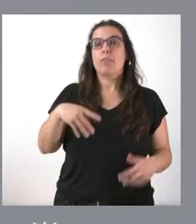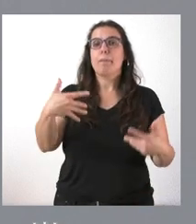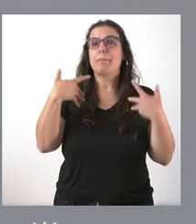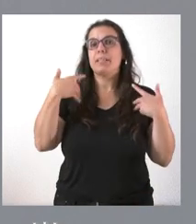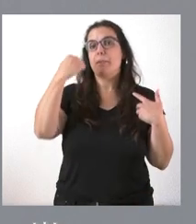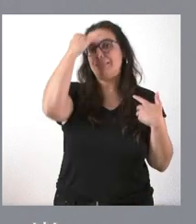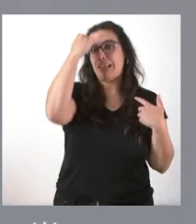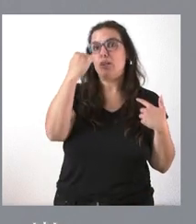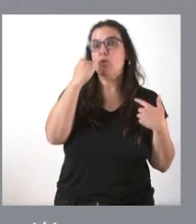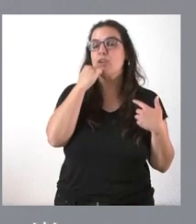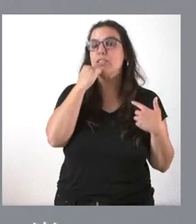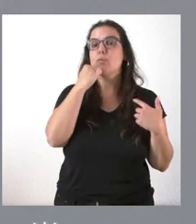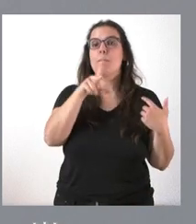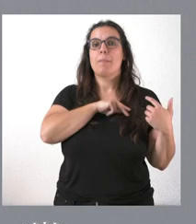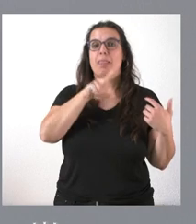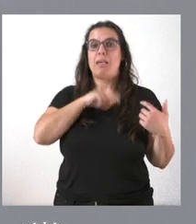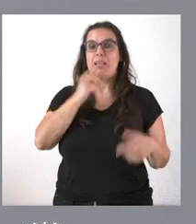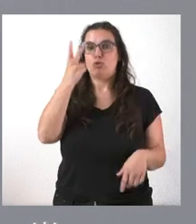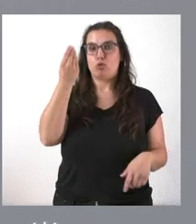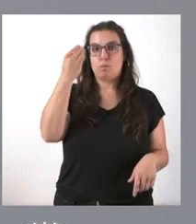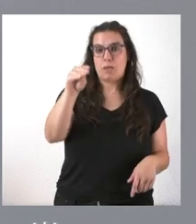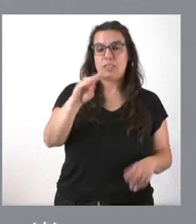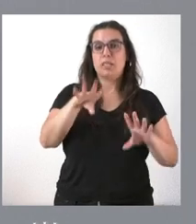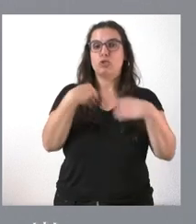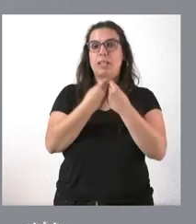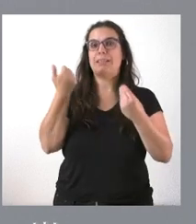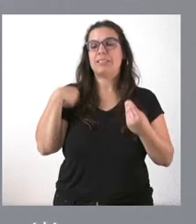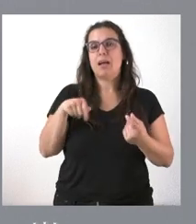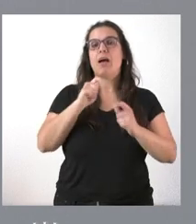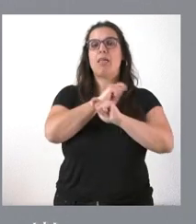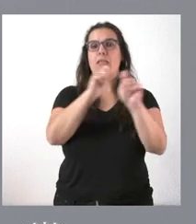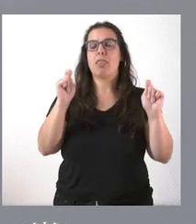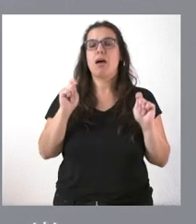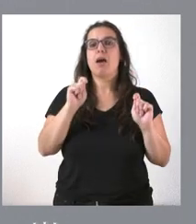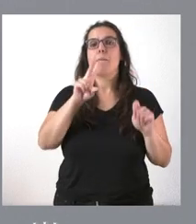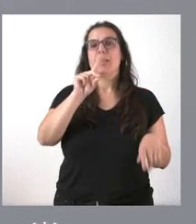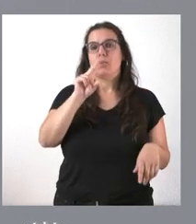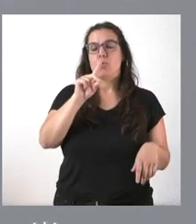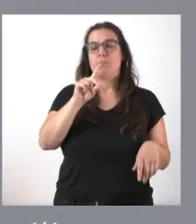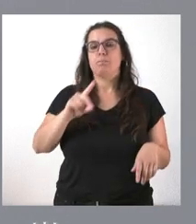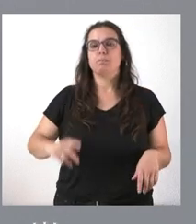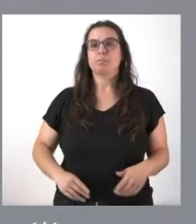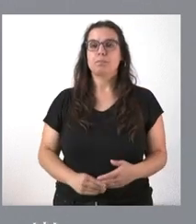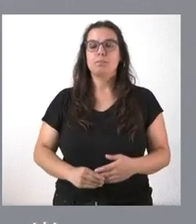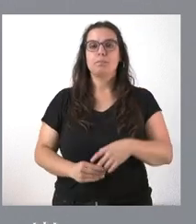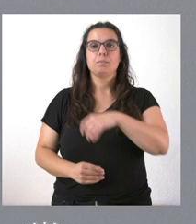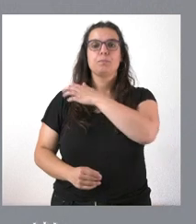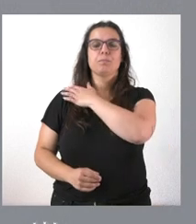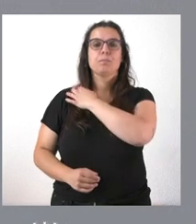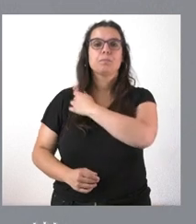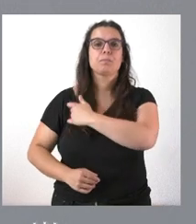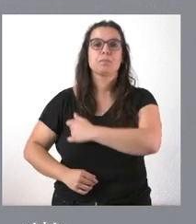terrorismo con la concesión de dos nuevas medallas en total ya son 21s las concedidas de tal forma